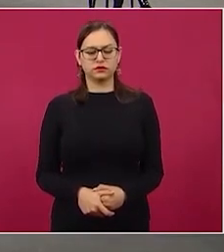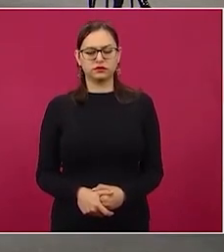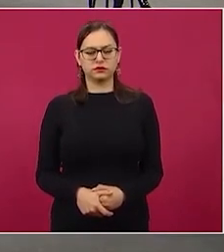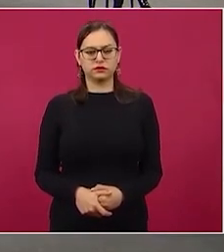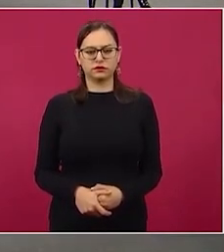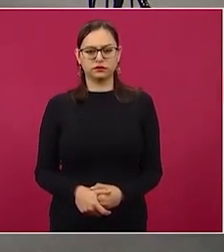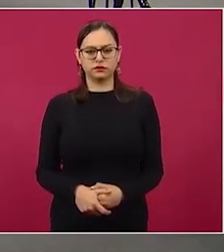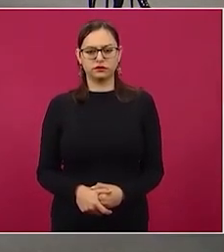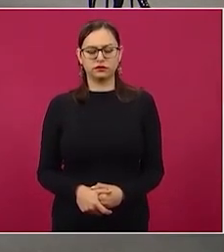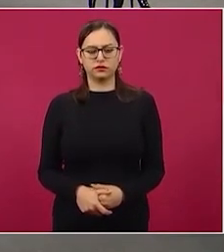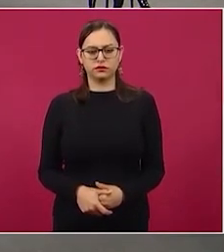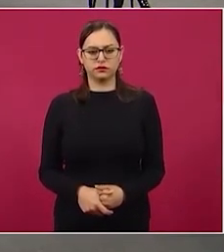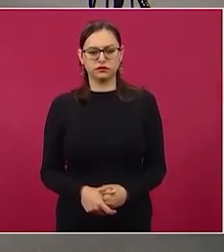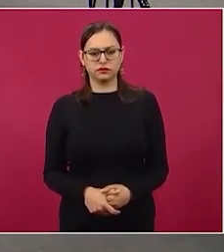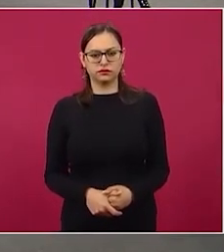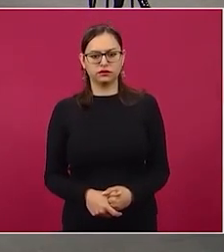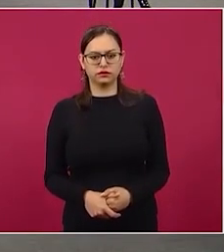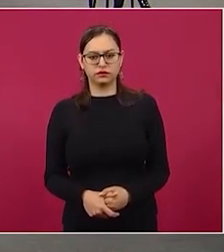es